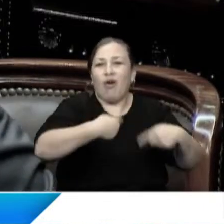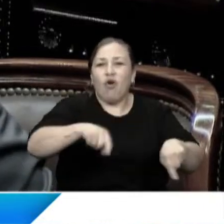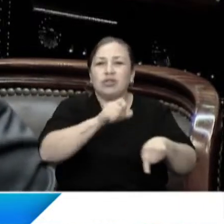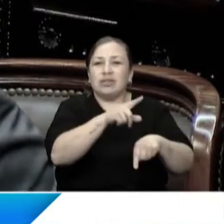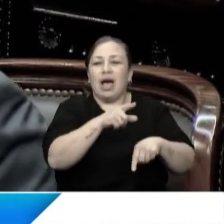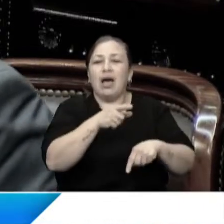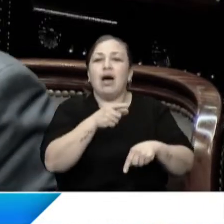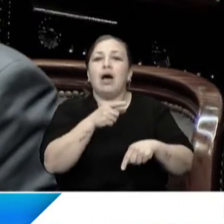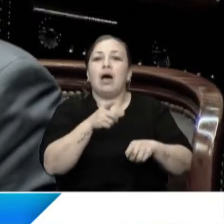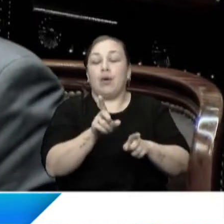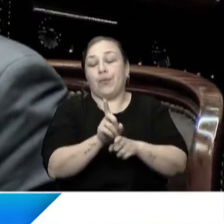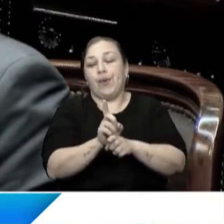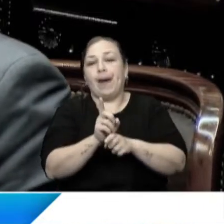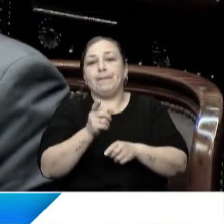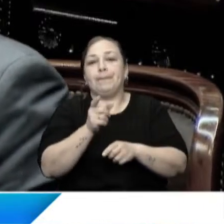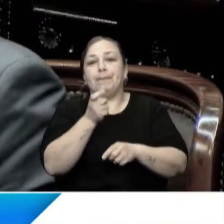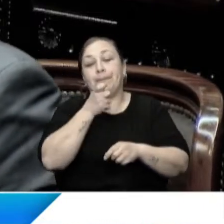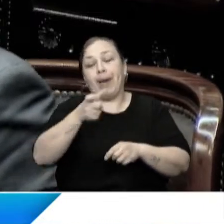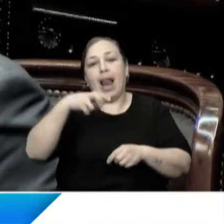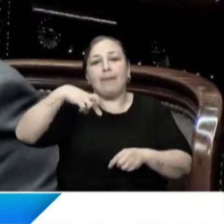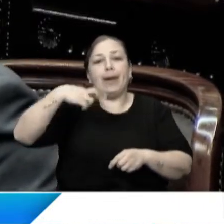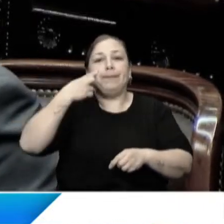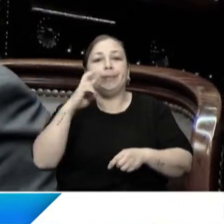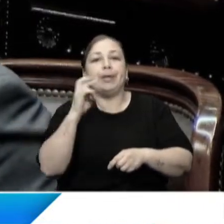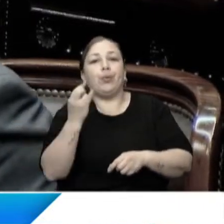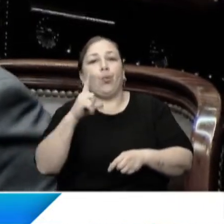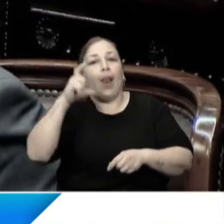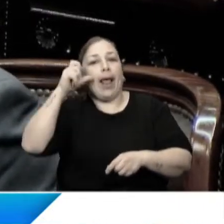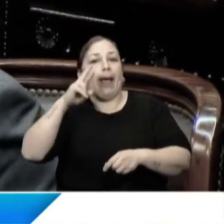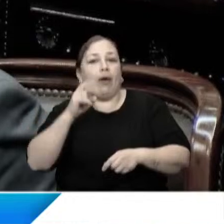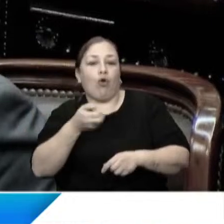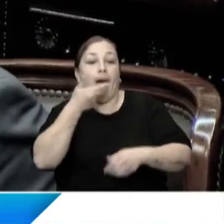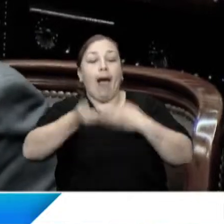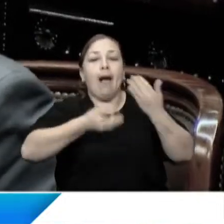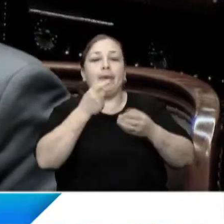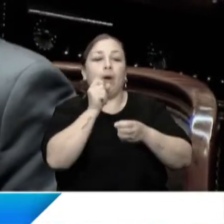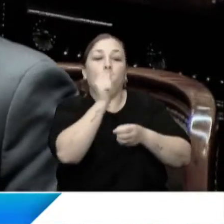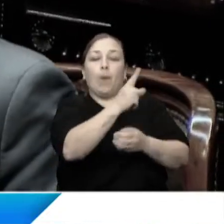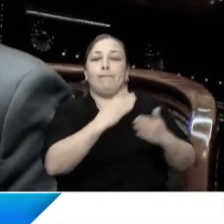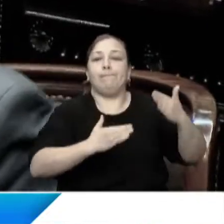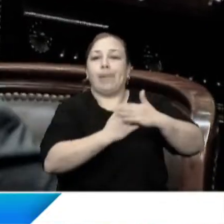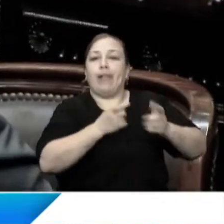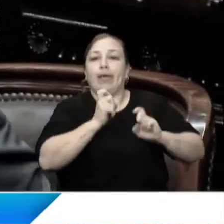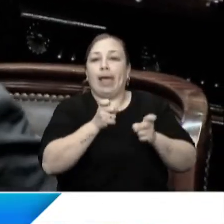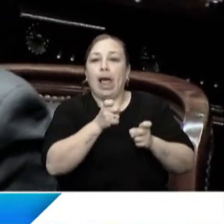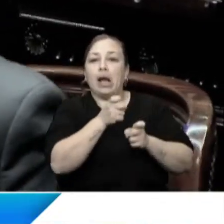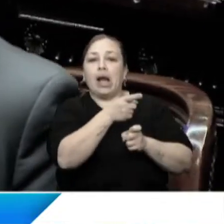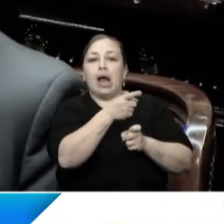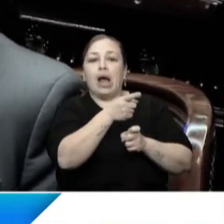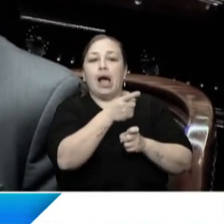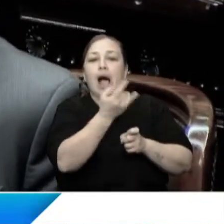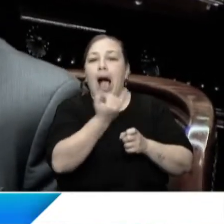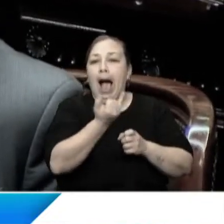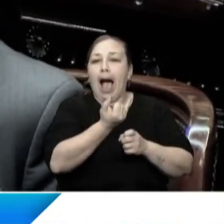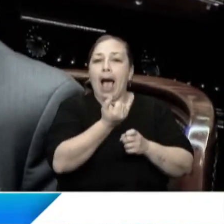me refiero a piruleros ya que es a quien ejecuta una mala